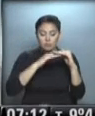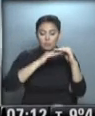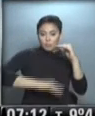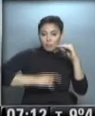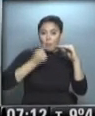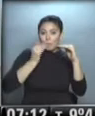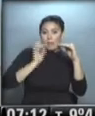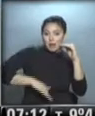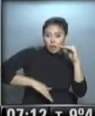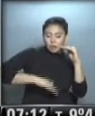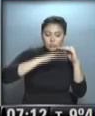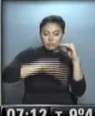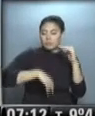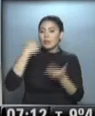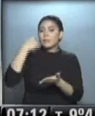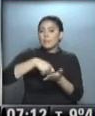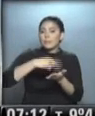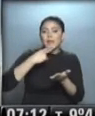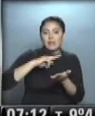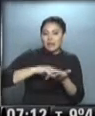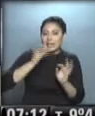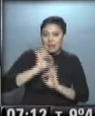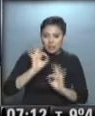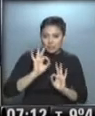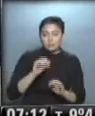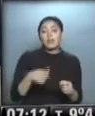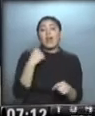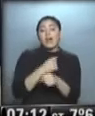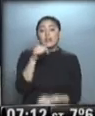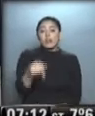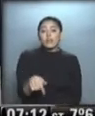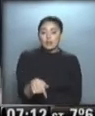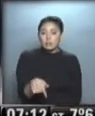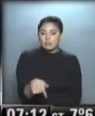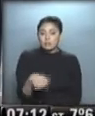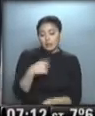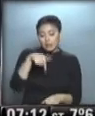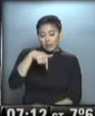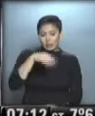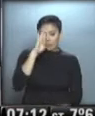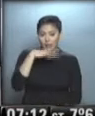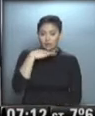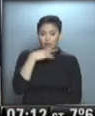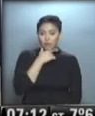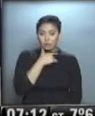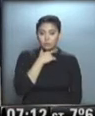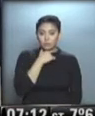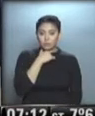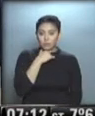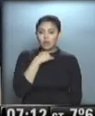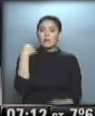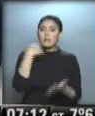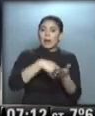fuera del pago del impuesto a las ganancias hasta ahora y hasta este mes pagaba